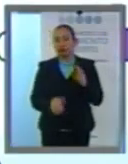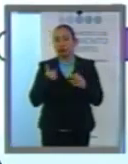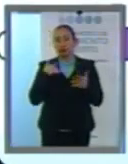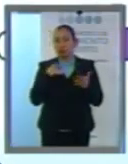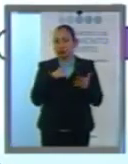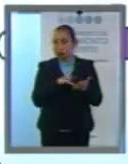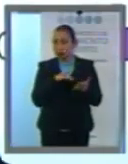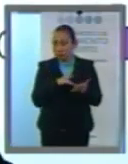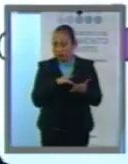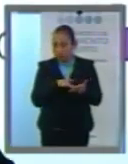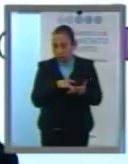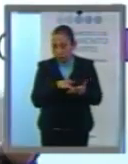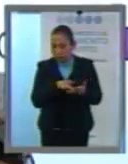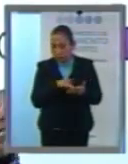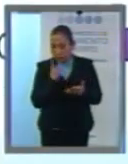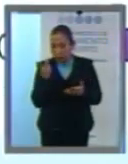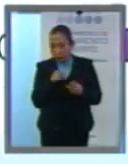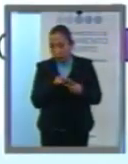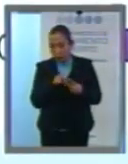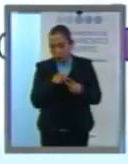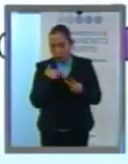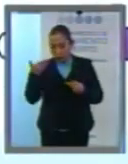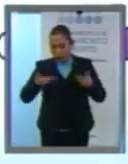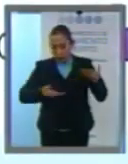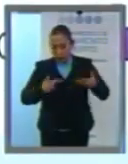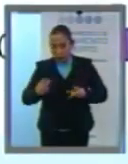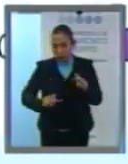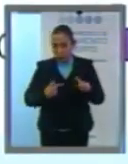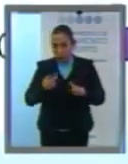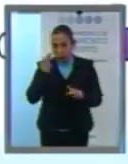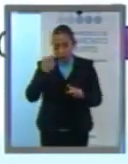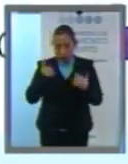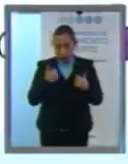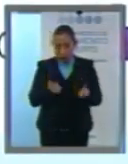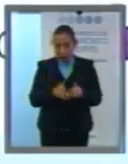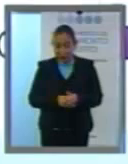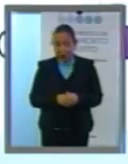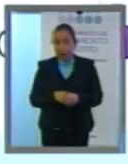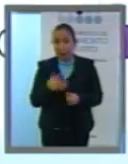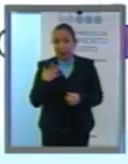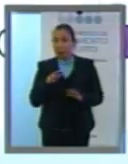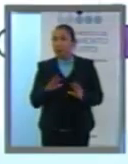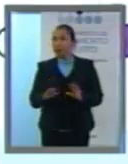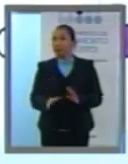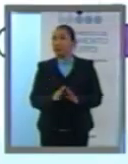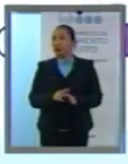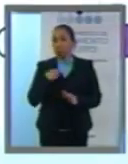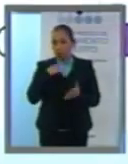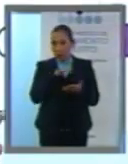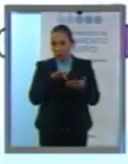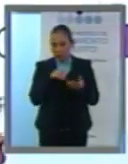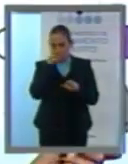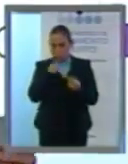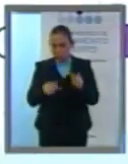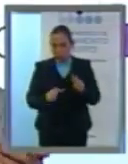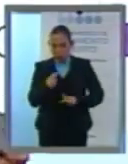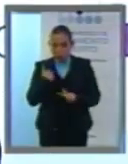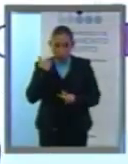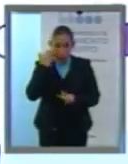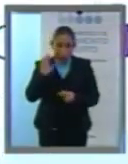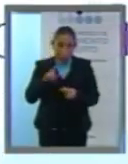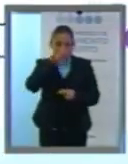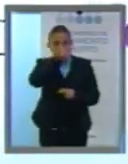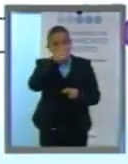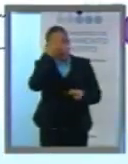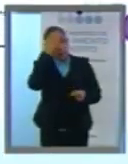a permitirme leer dos, me acaban de llegar, no sé, a ver si les entiendo la letra y todo, pero voy a leer dos preguntas por si quieren